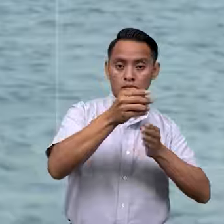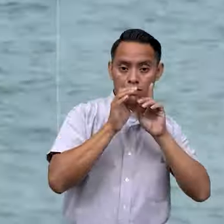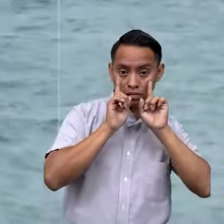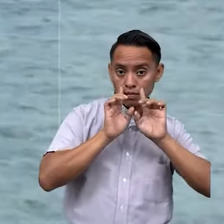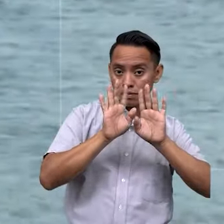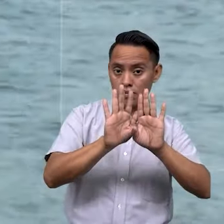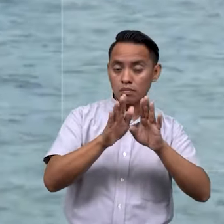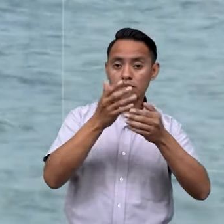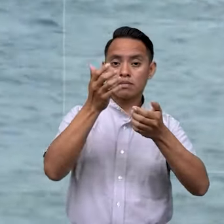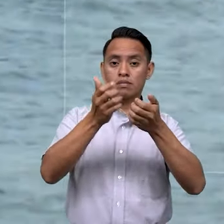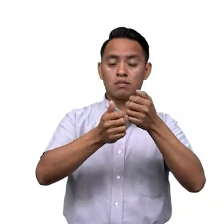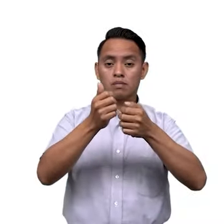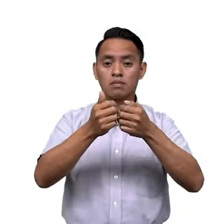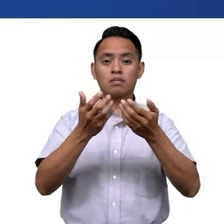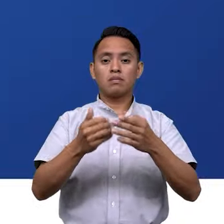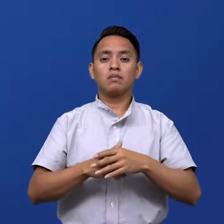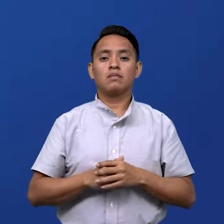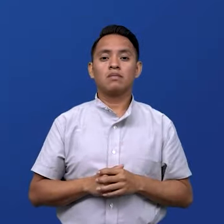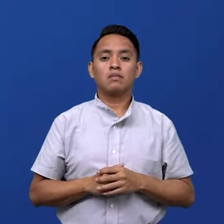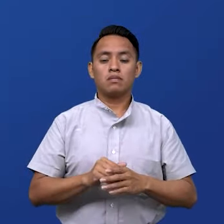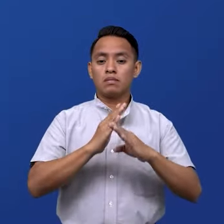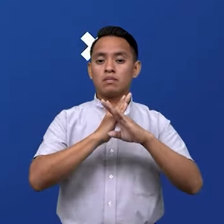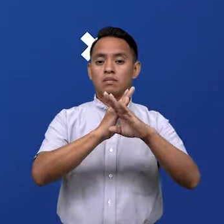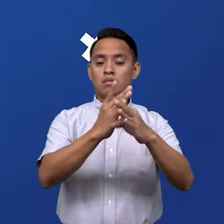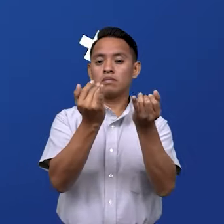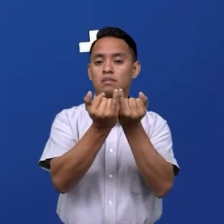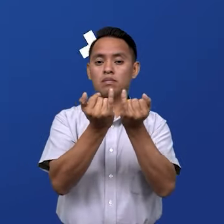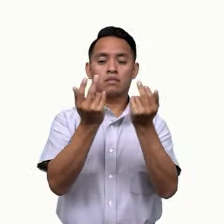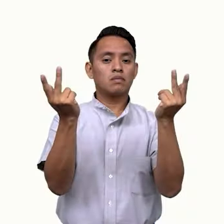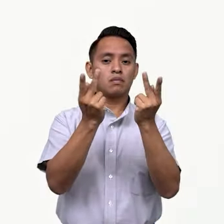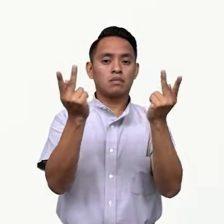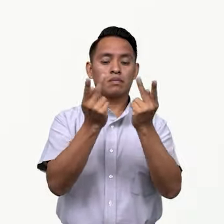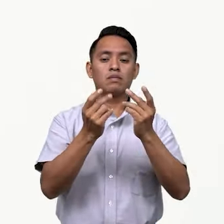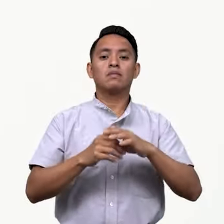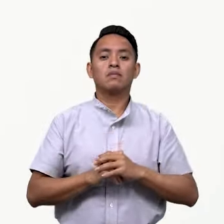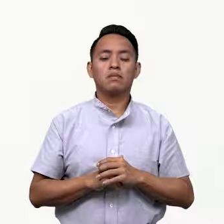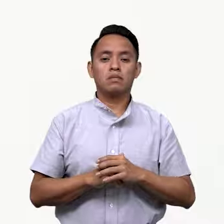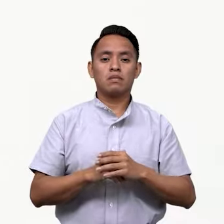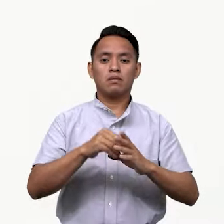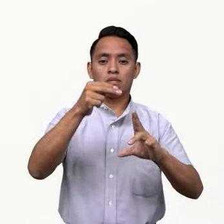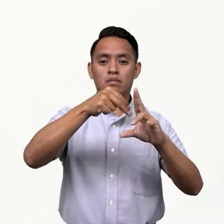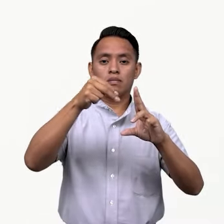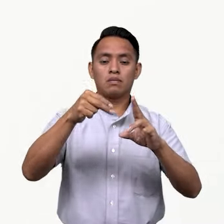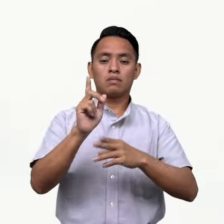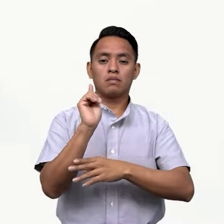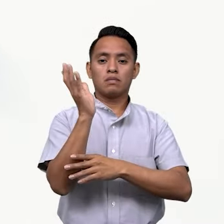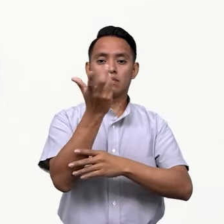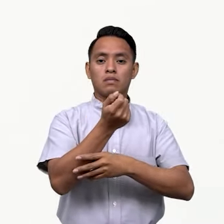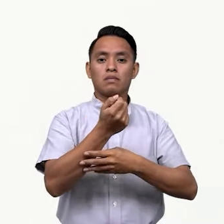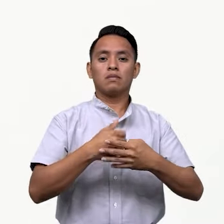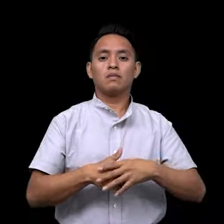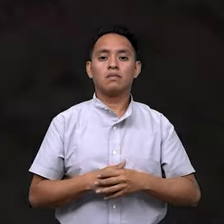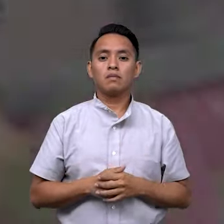la posibilidad de marejadas. Prevenir es vivir. SINAPRED somos todos.